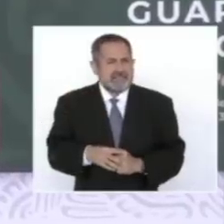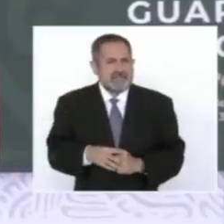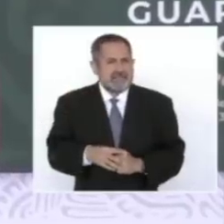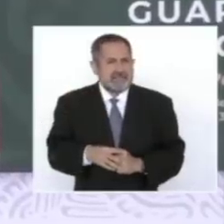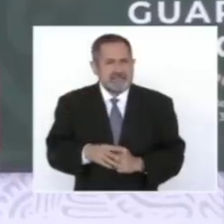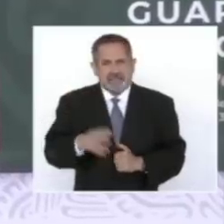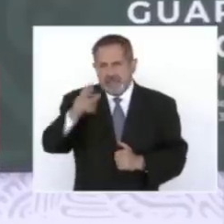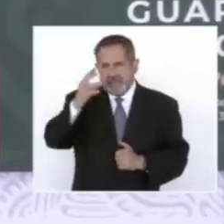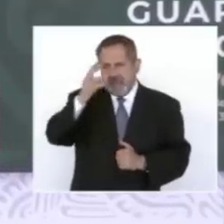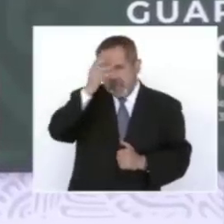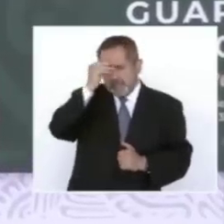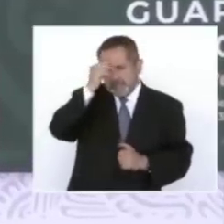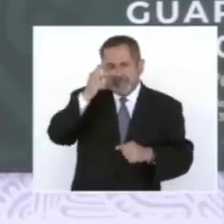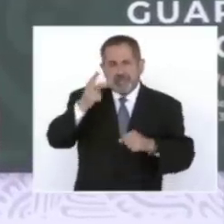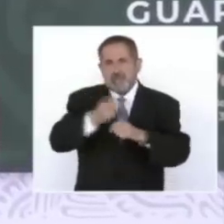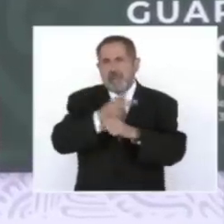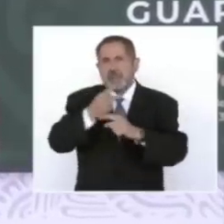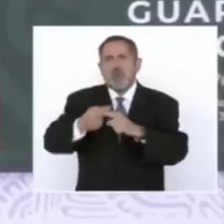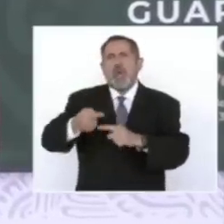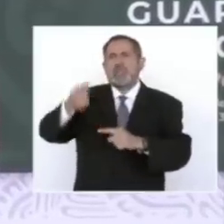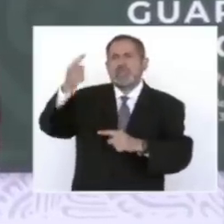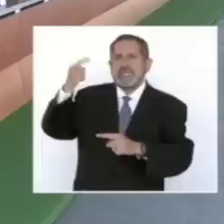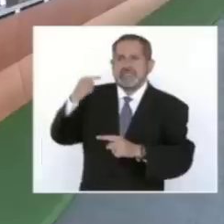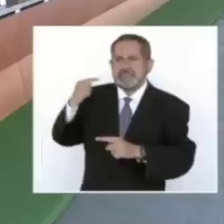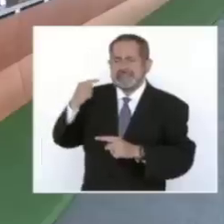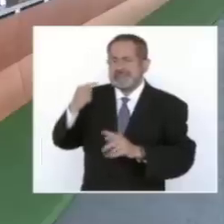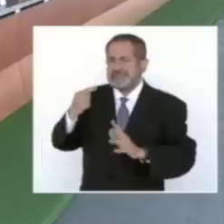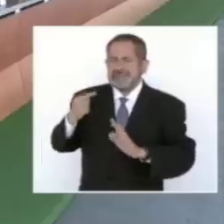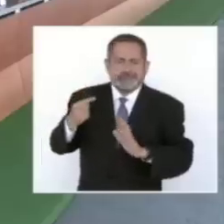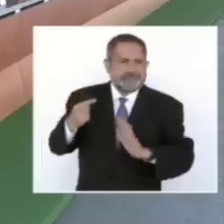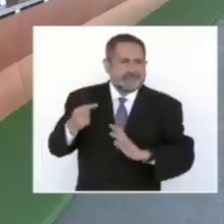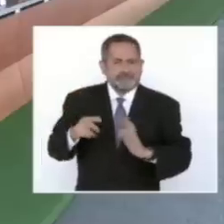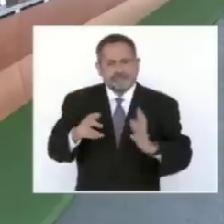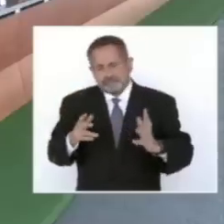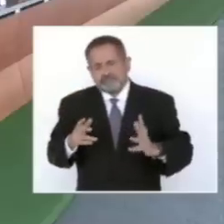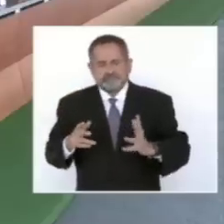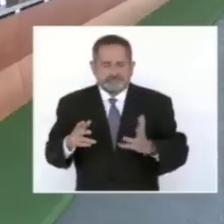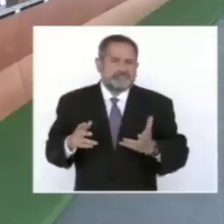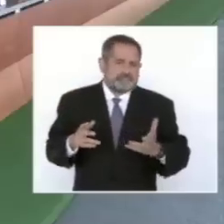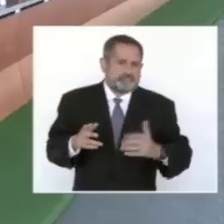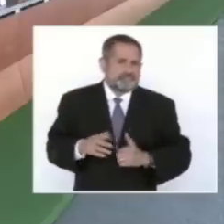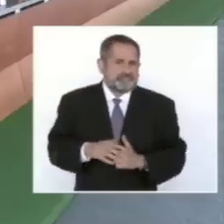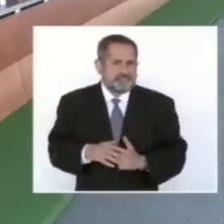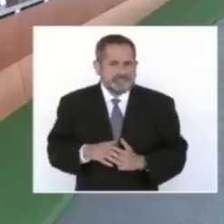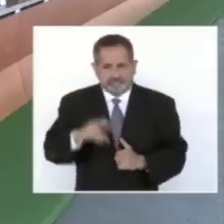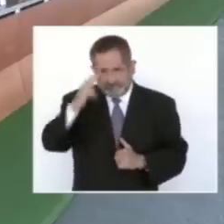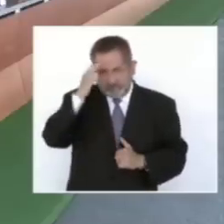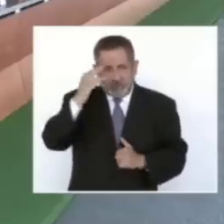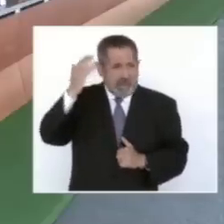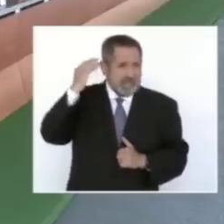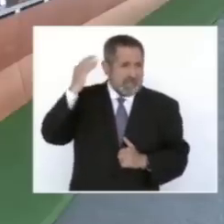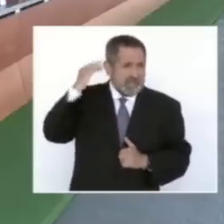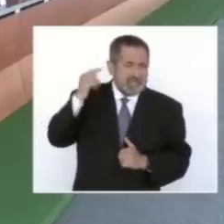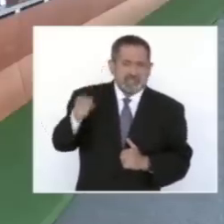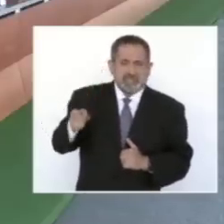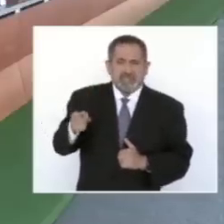lo sucedido, de cómo cuando no hay